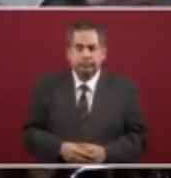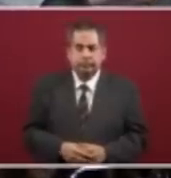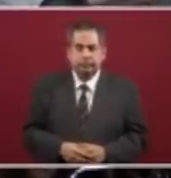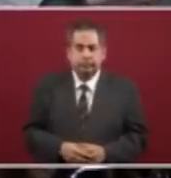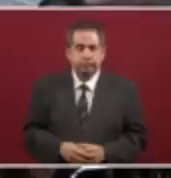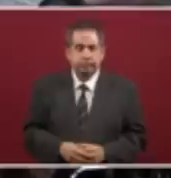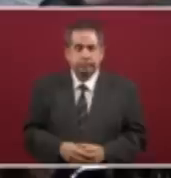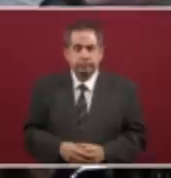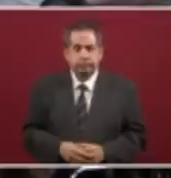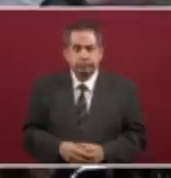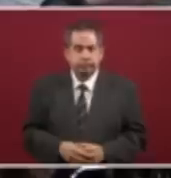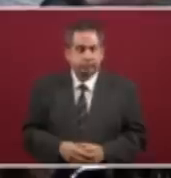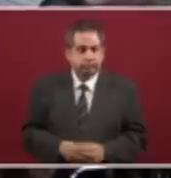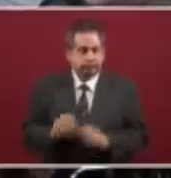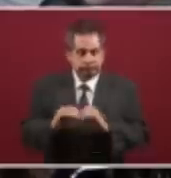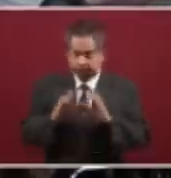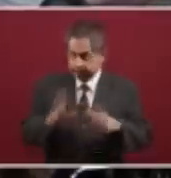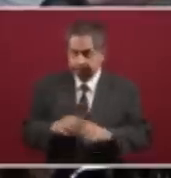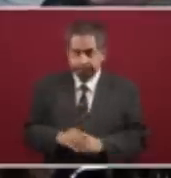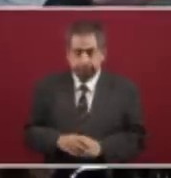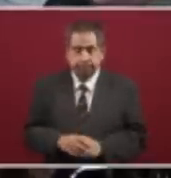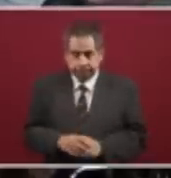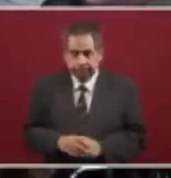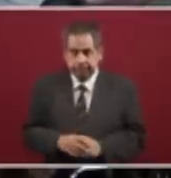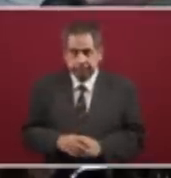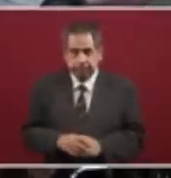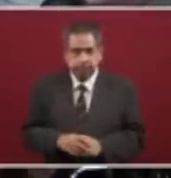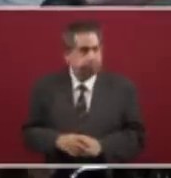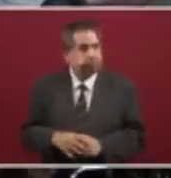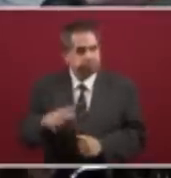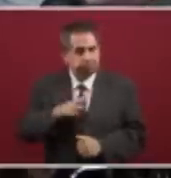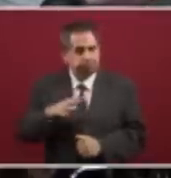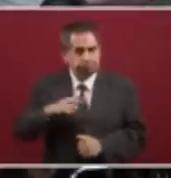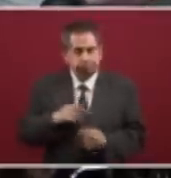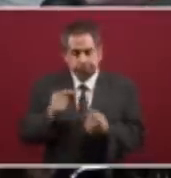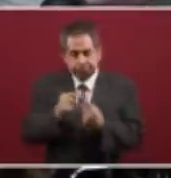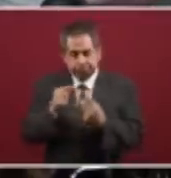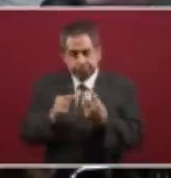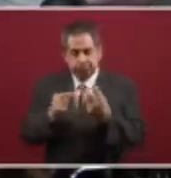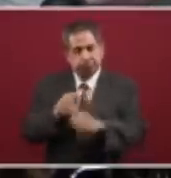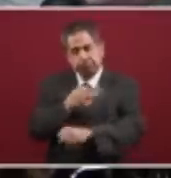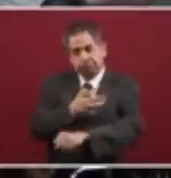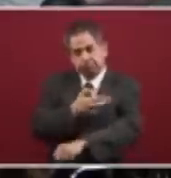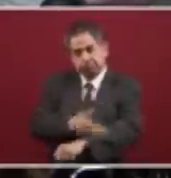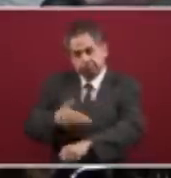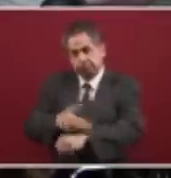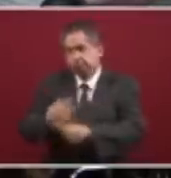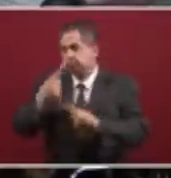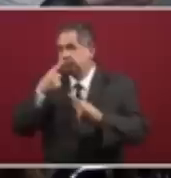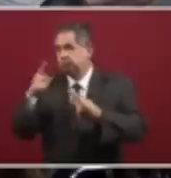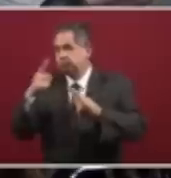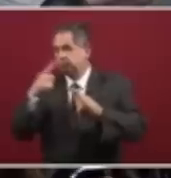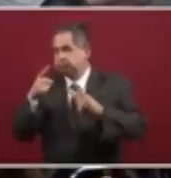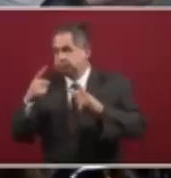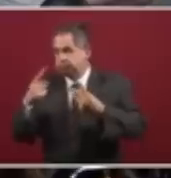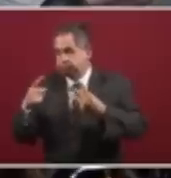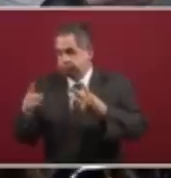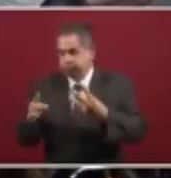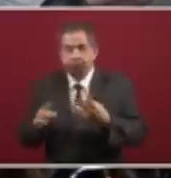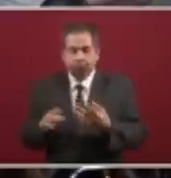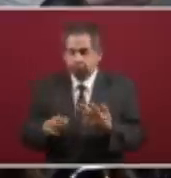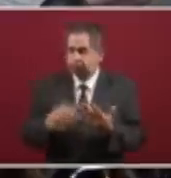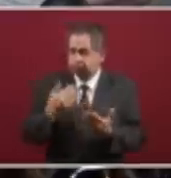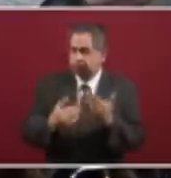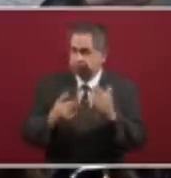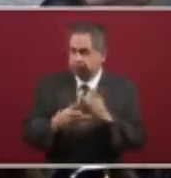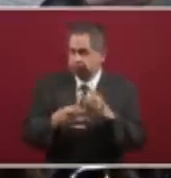sin duda hay varios procesos juicios pendientes por